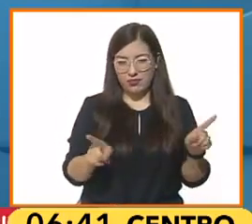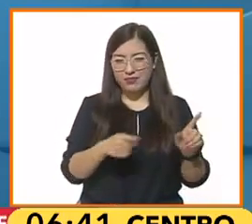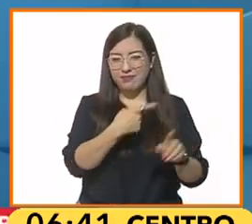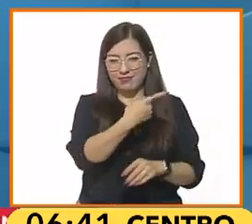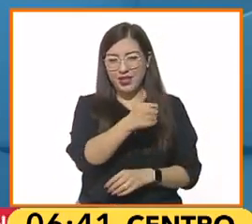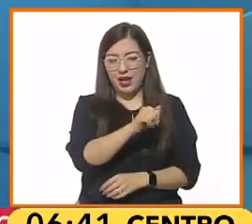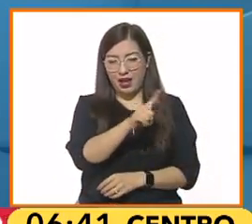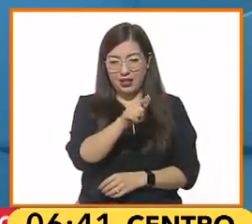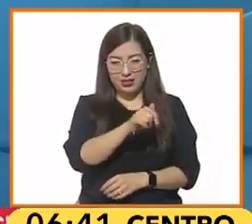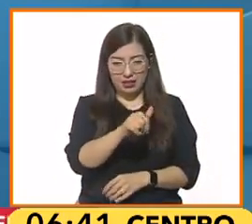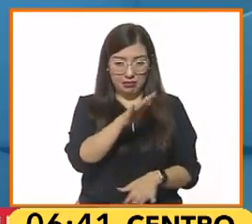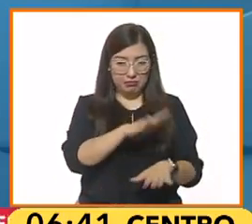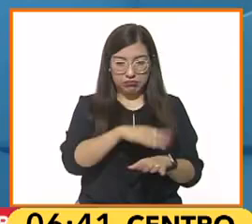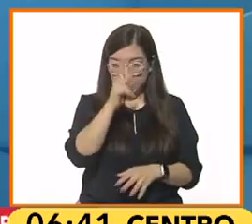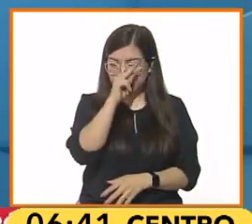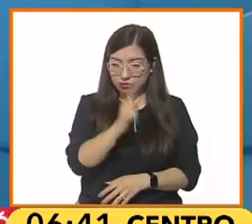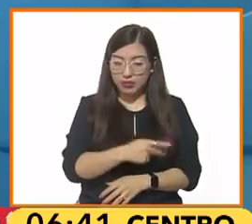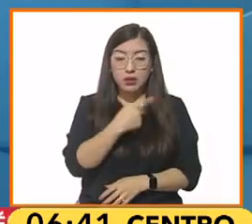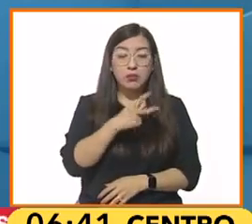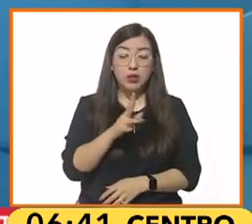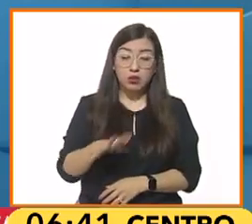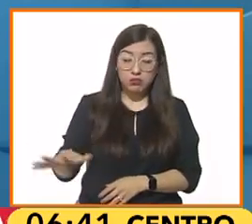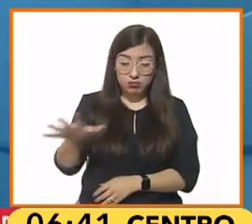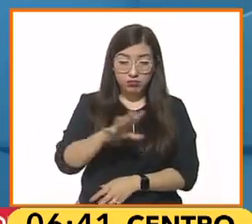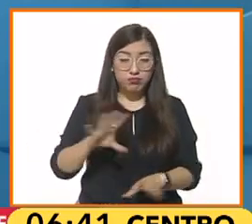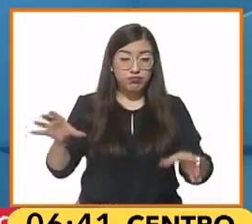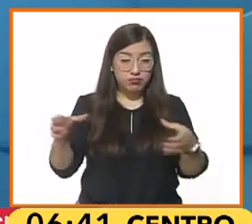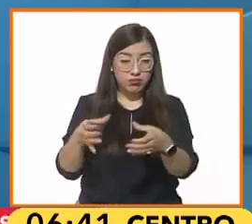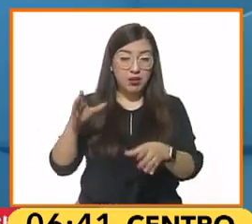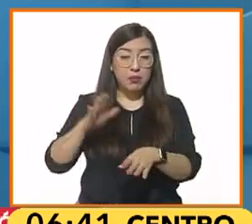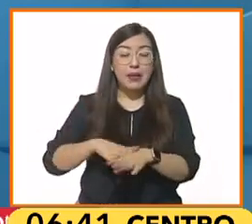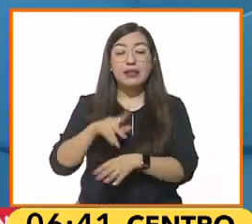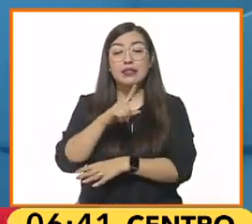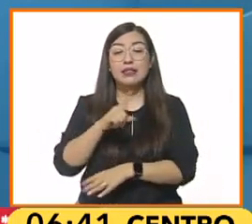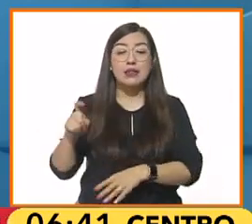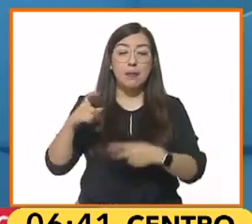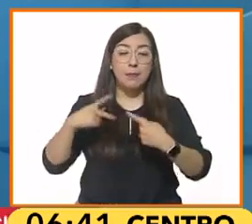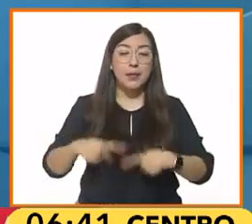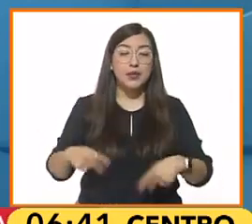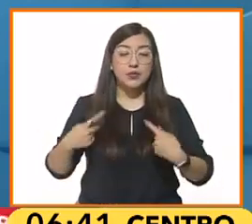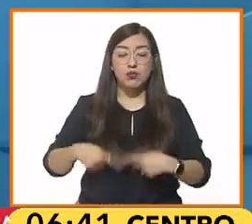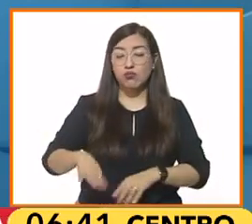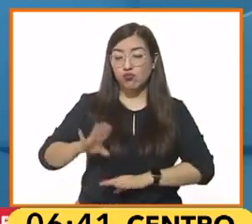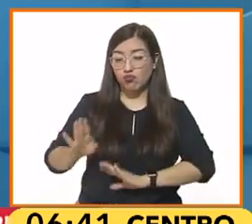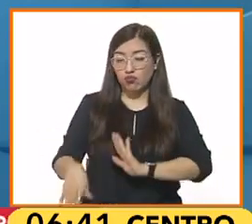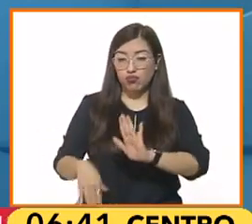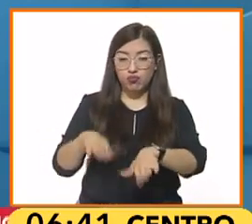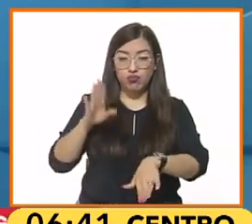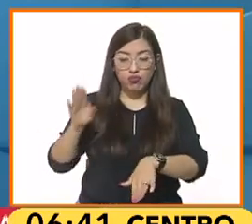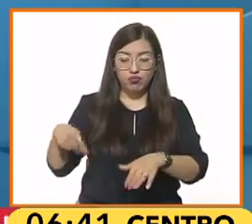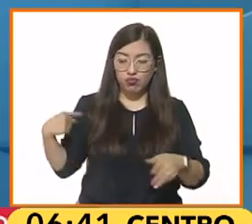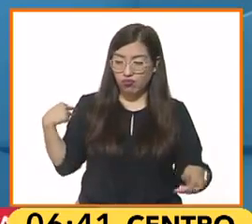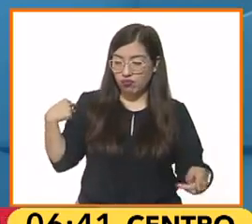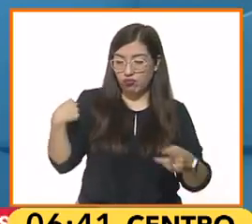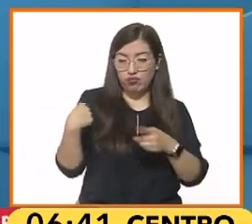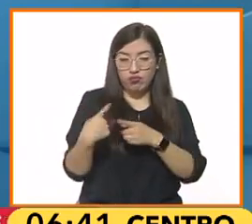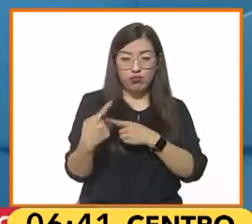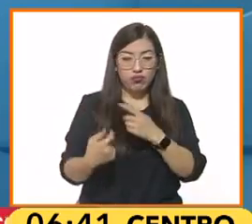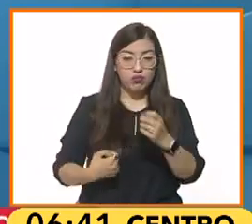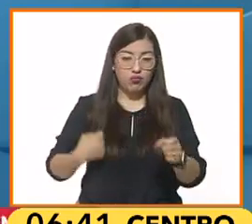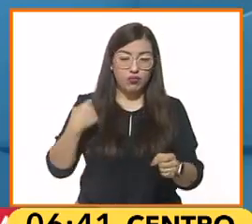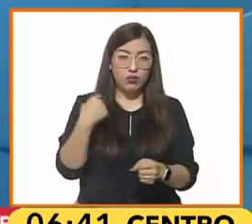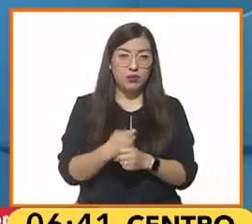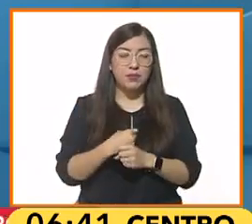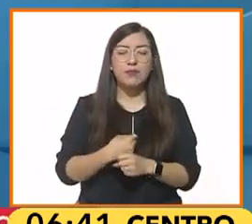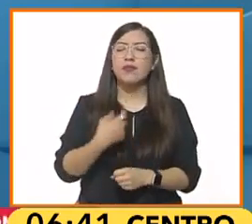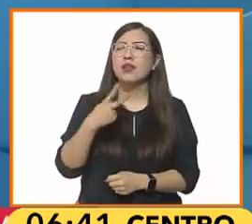ya ha habido alrededor de 100 personas fallecidas tan solo en este año, de acuerdo con los reportes de allá, y también entonces se